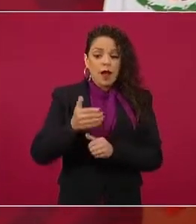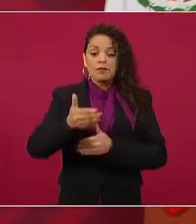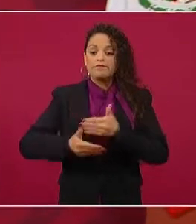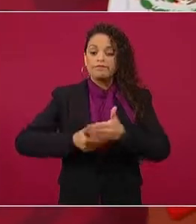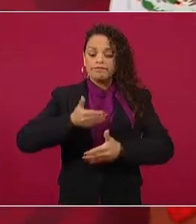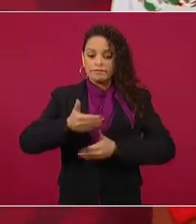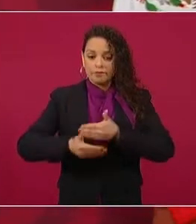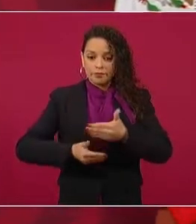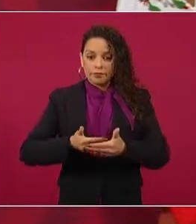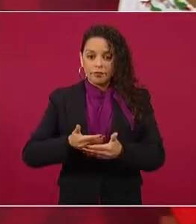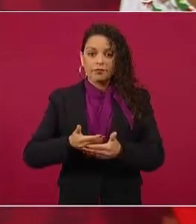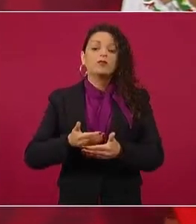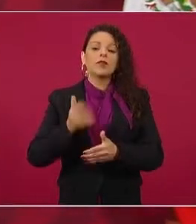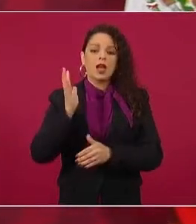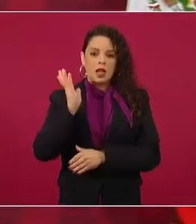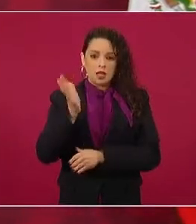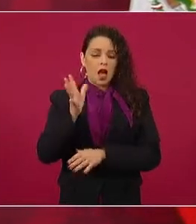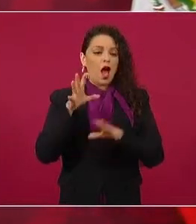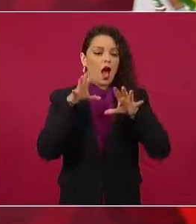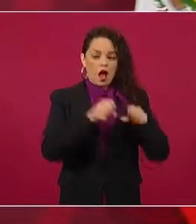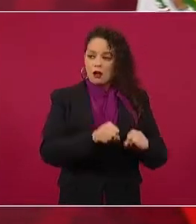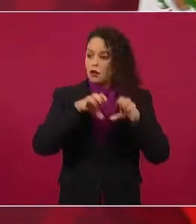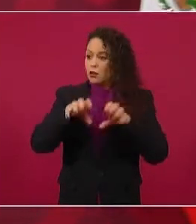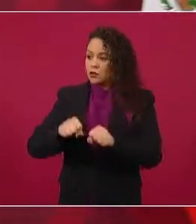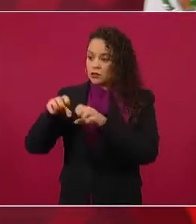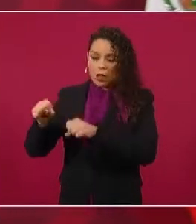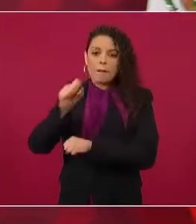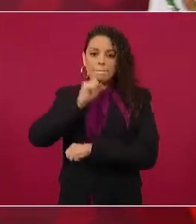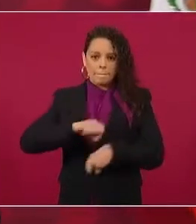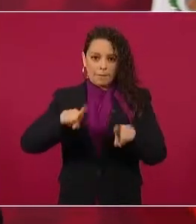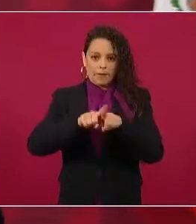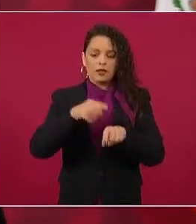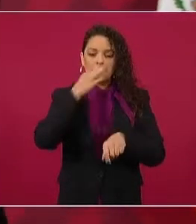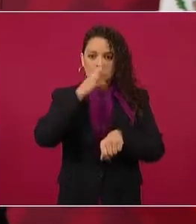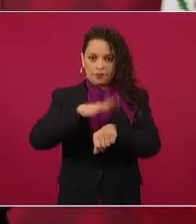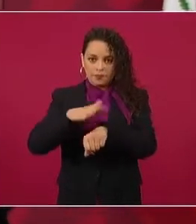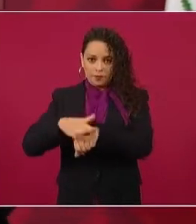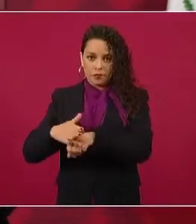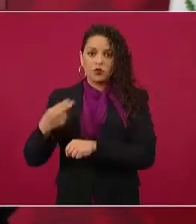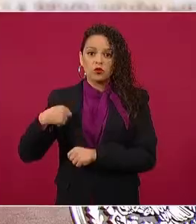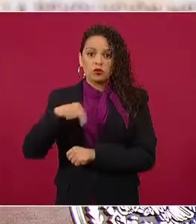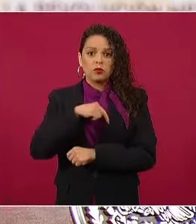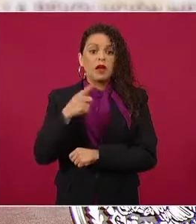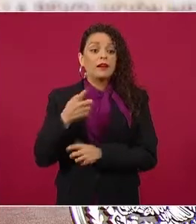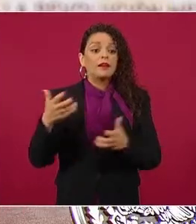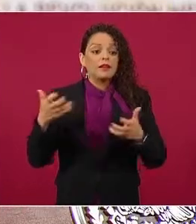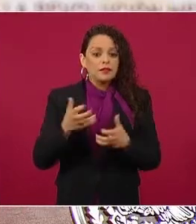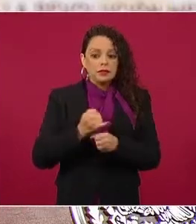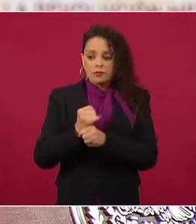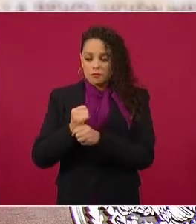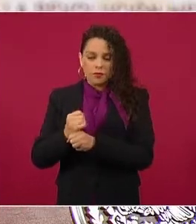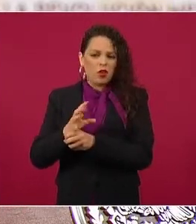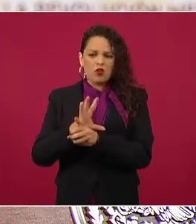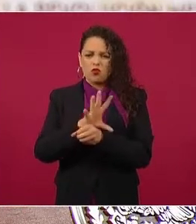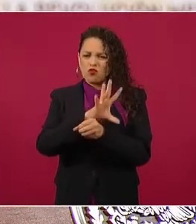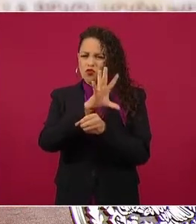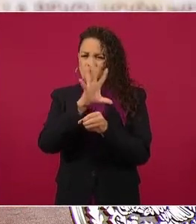también detenciones que han habido, cómo hemos estado actuando. Se va a informar